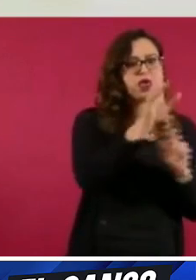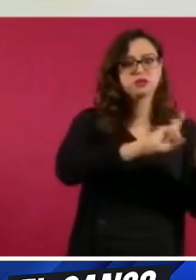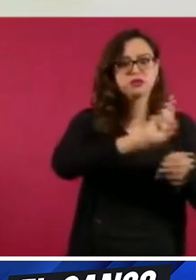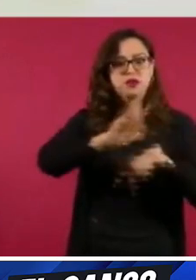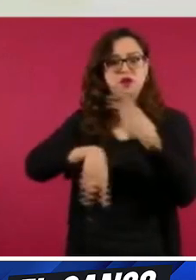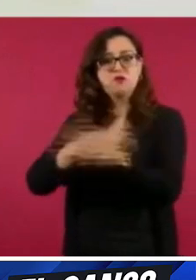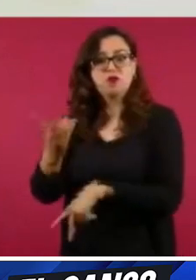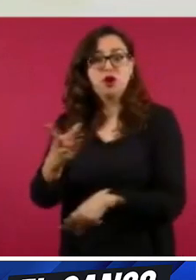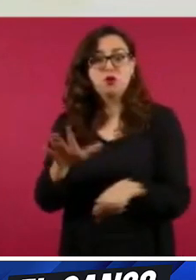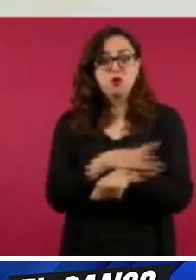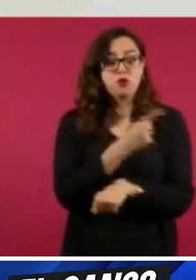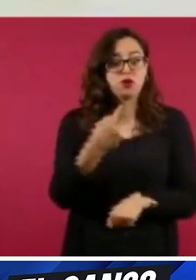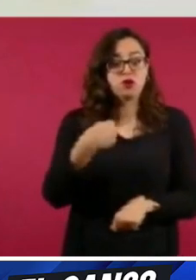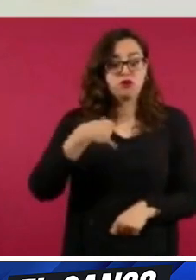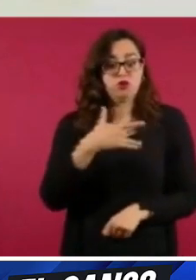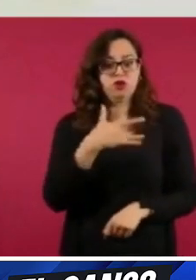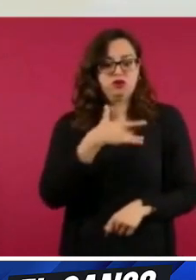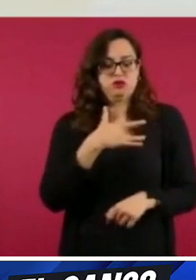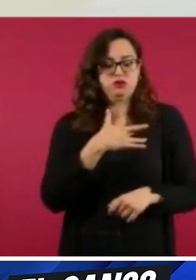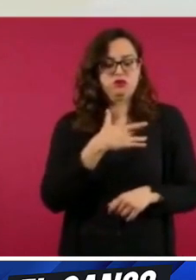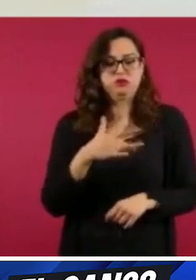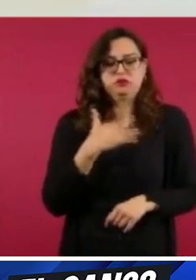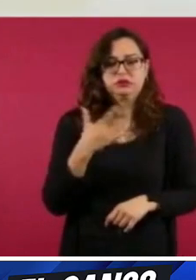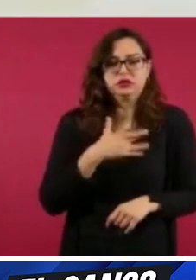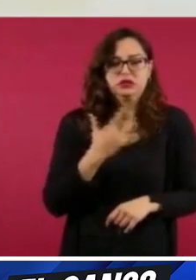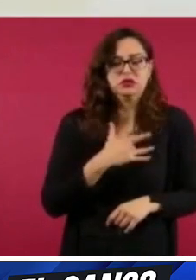un riesgo de infarto